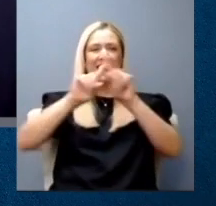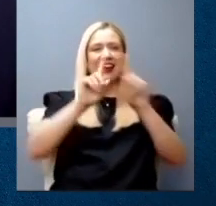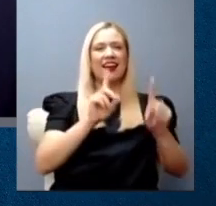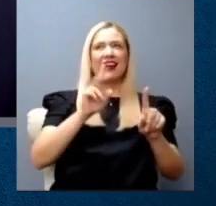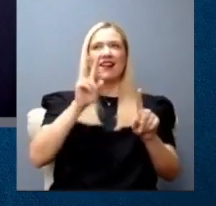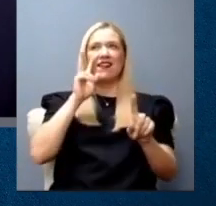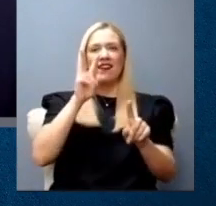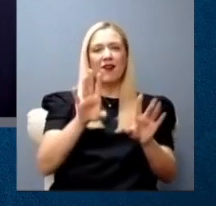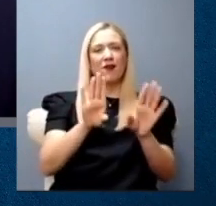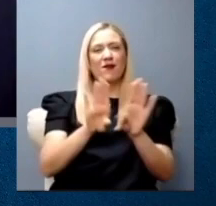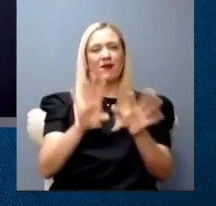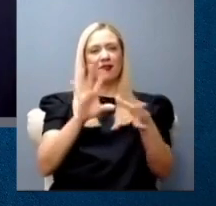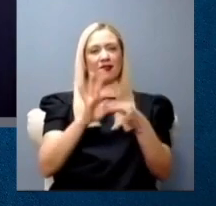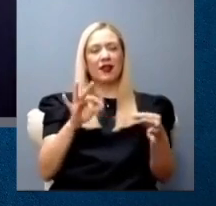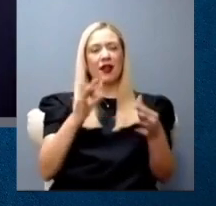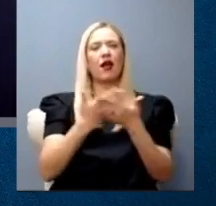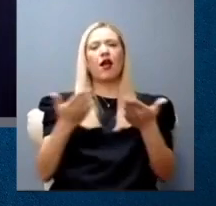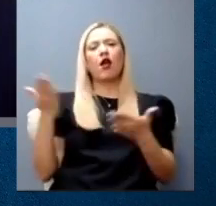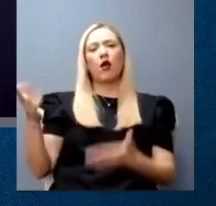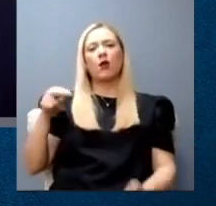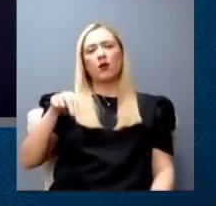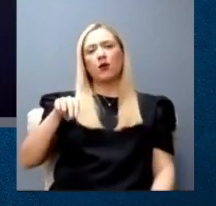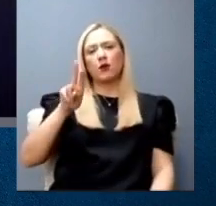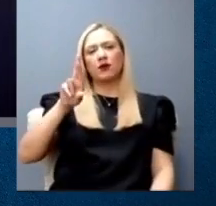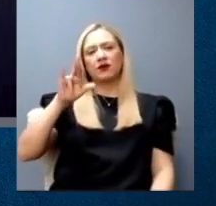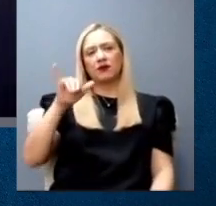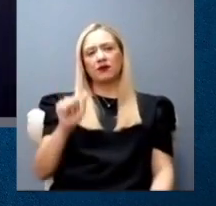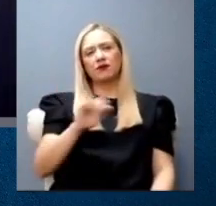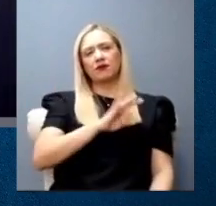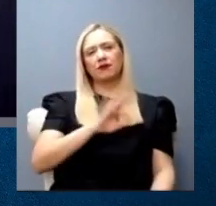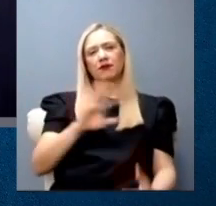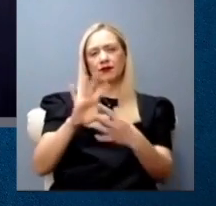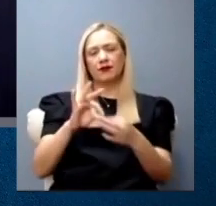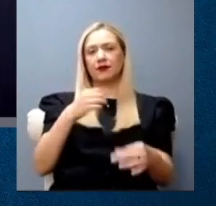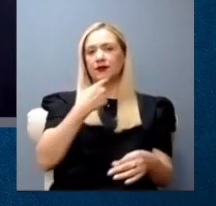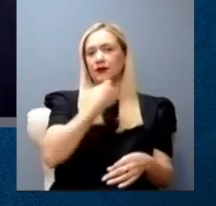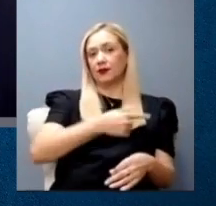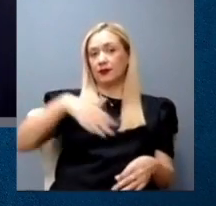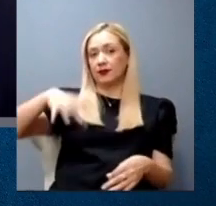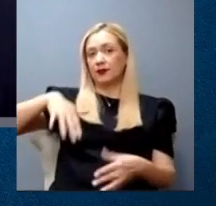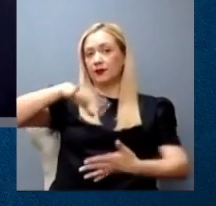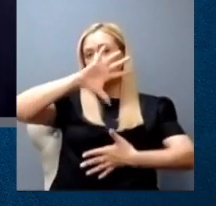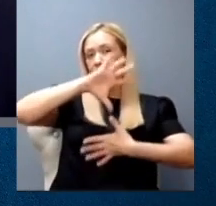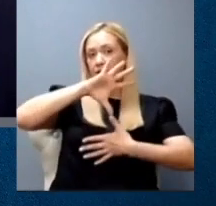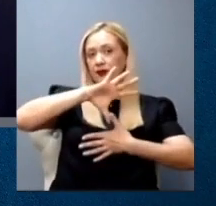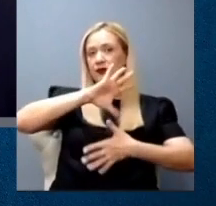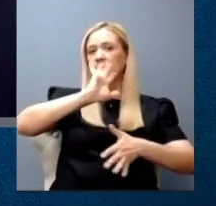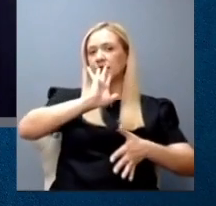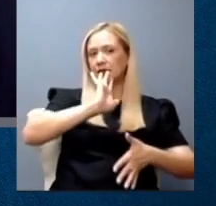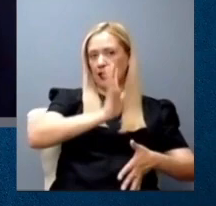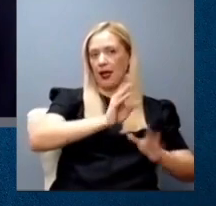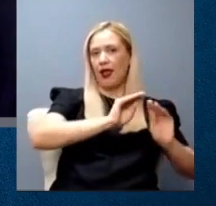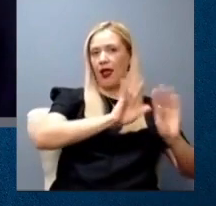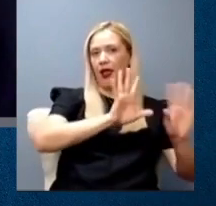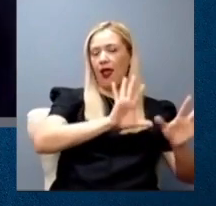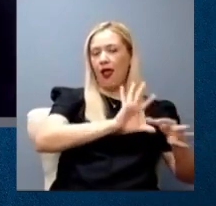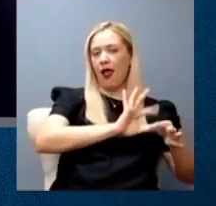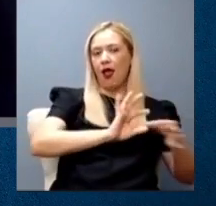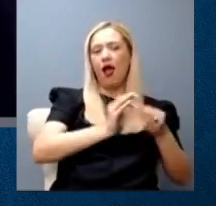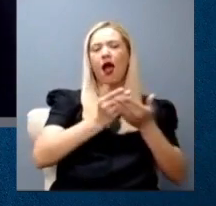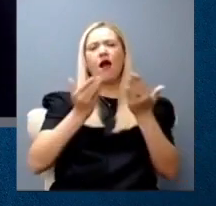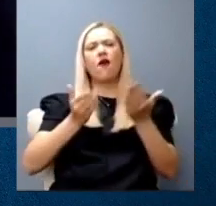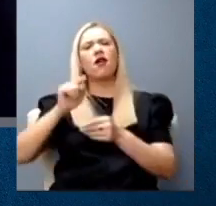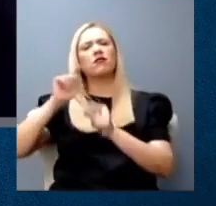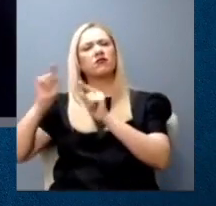pudieras decir, ya nos decía Michelle, cuáles son las características generales del sistema interamericano, pero me gustaría que nos dijeras, para